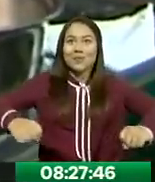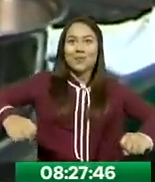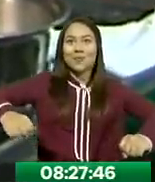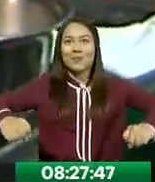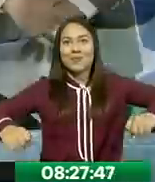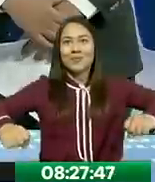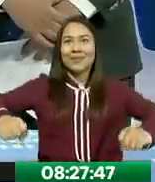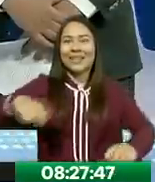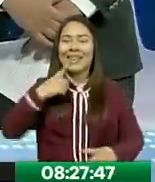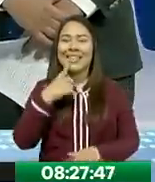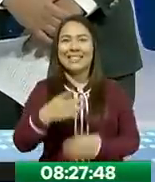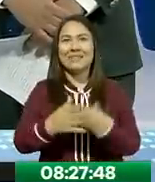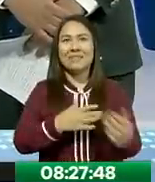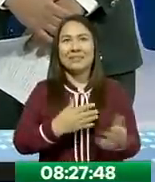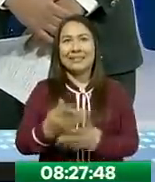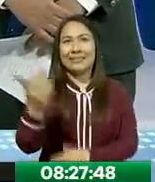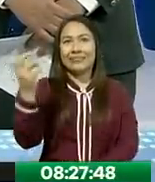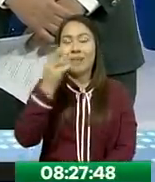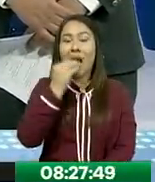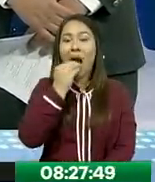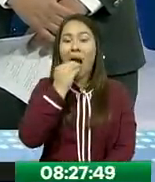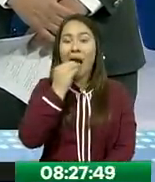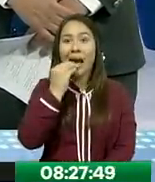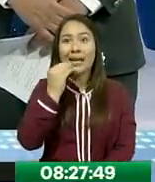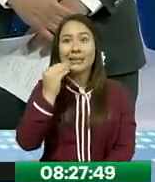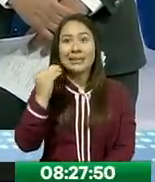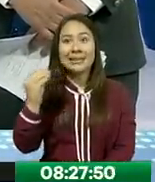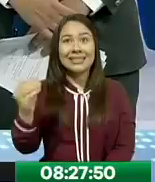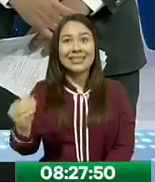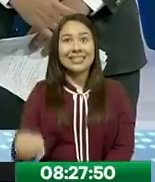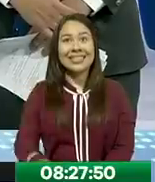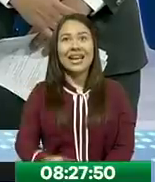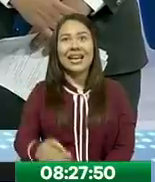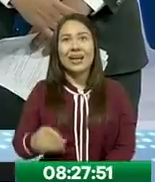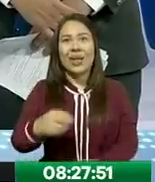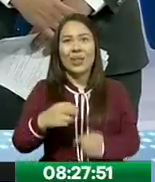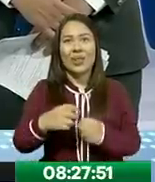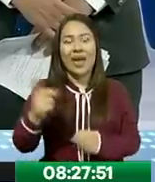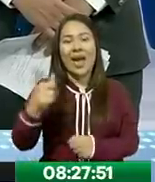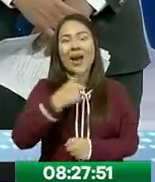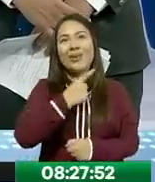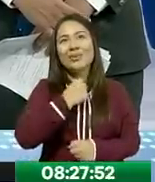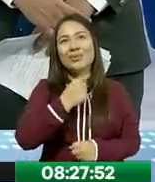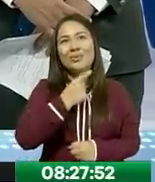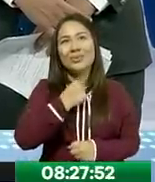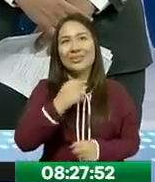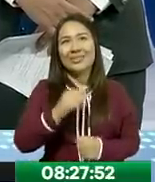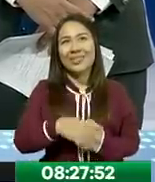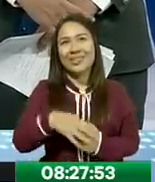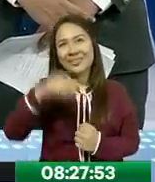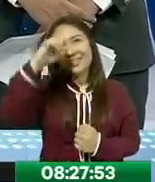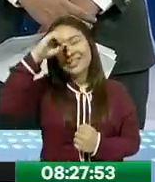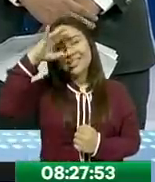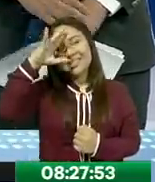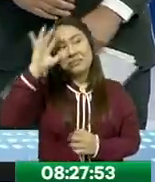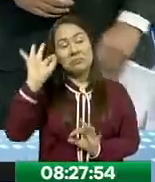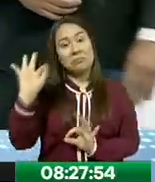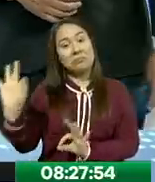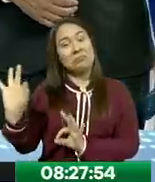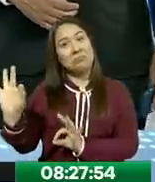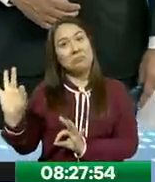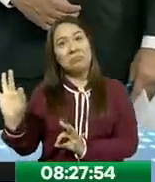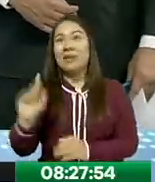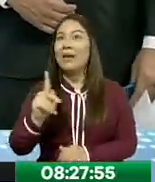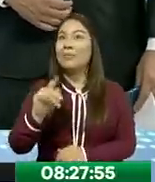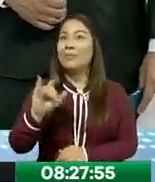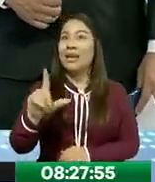vamos. A eso y el cuero se come ahí todito, le ha gustado el cuerito, bien, que se atiende